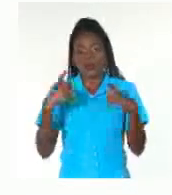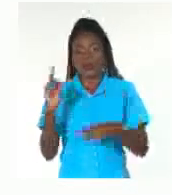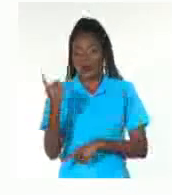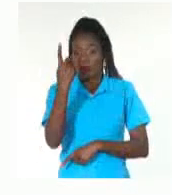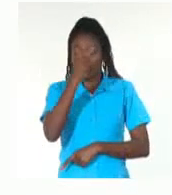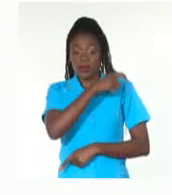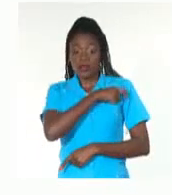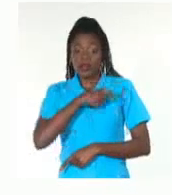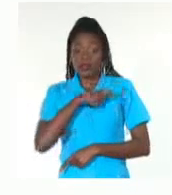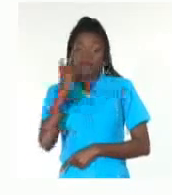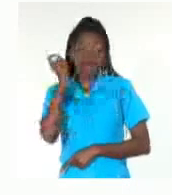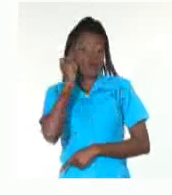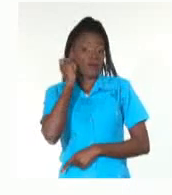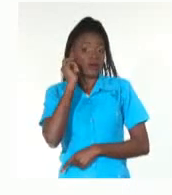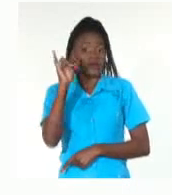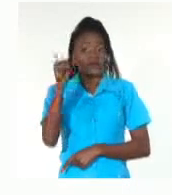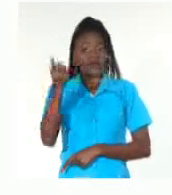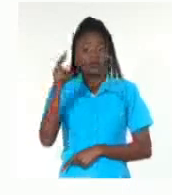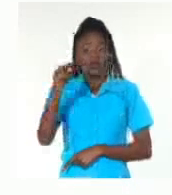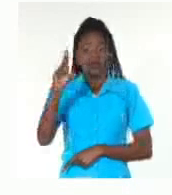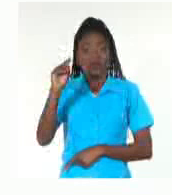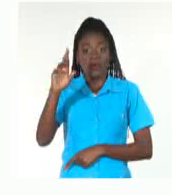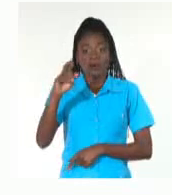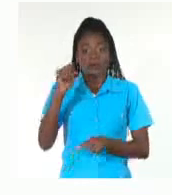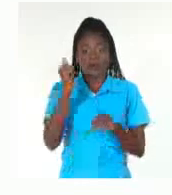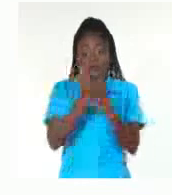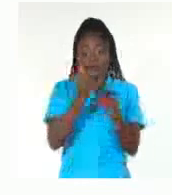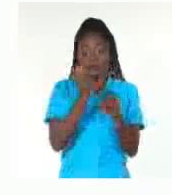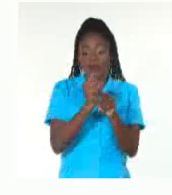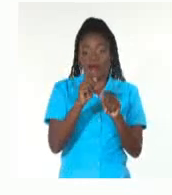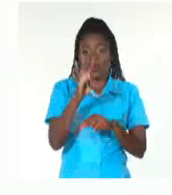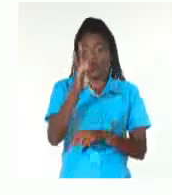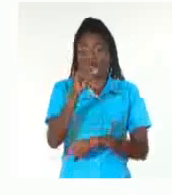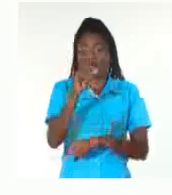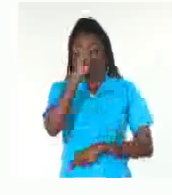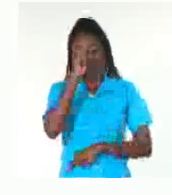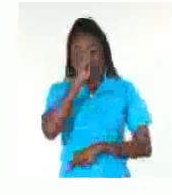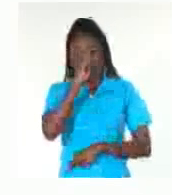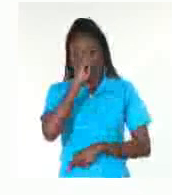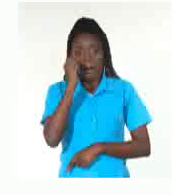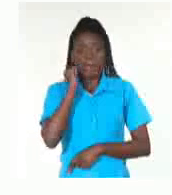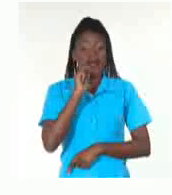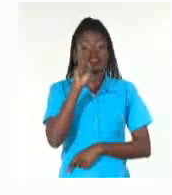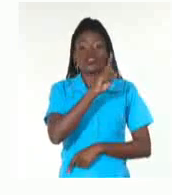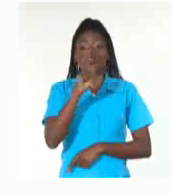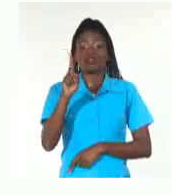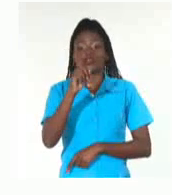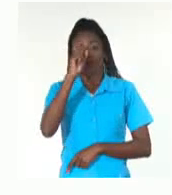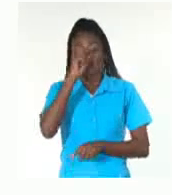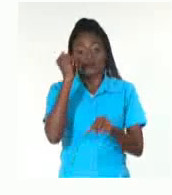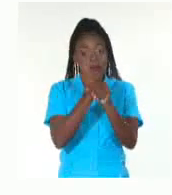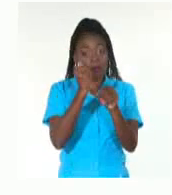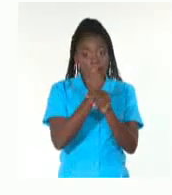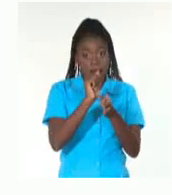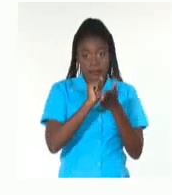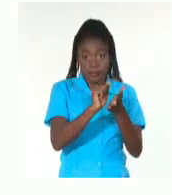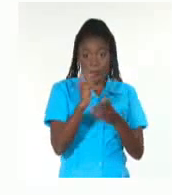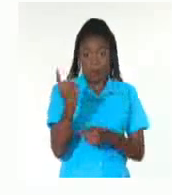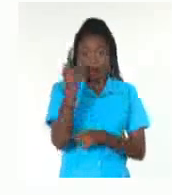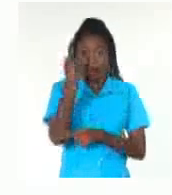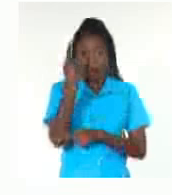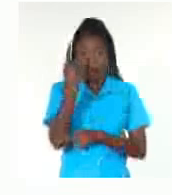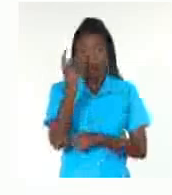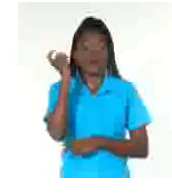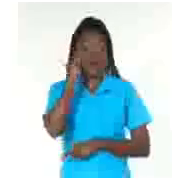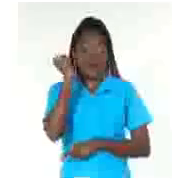teniente Yoandra Suárez López, técnica de salvamento y rescate de 40 años de edad con más de 11 años de servicios y una de las primeras mujeres